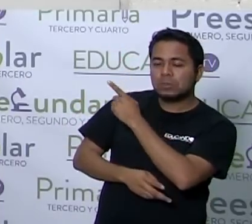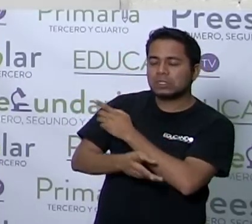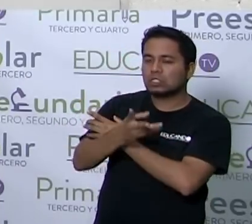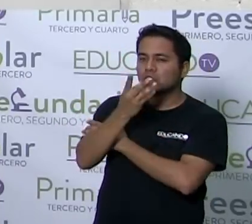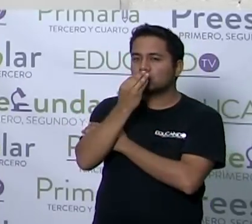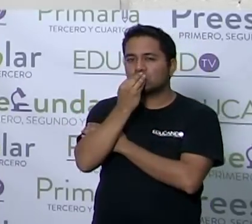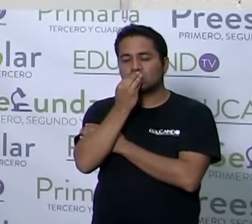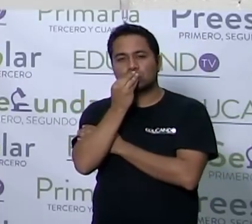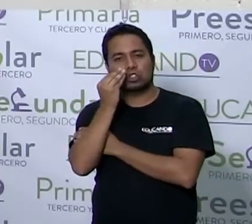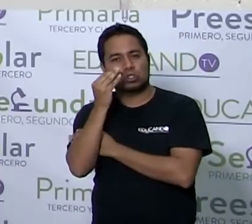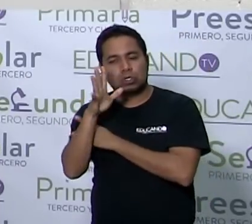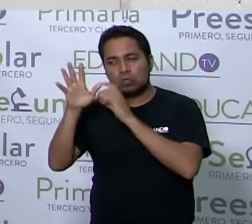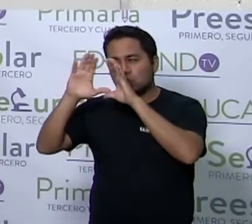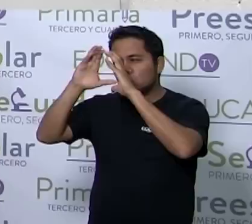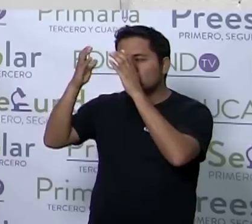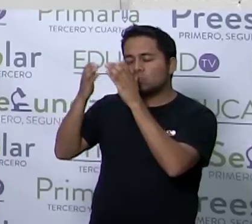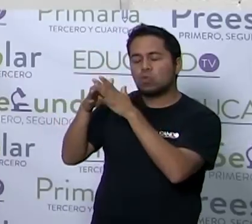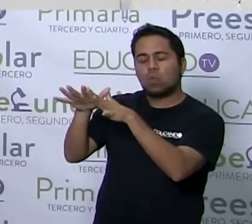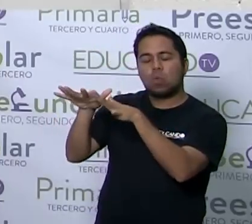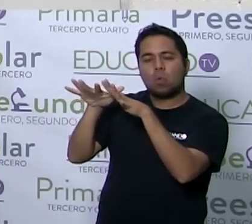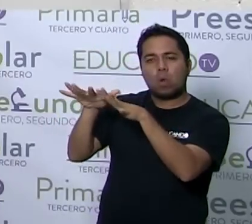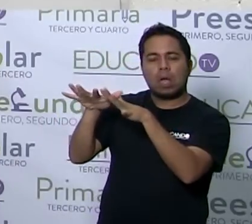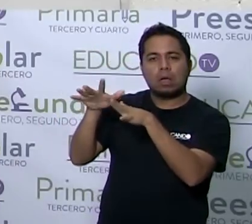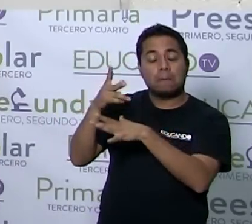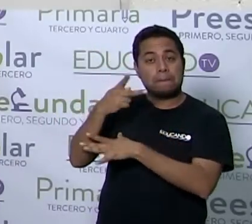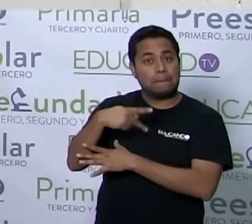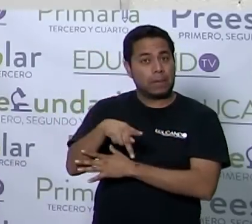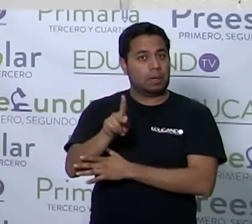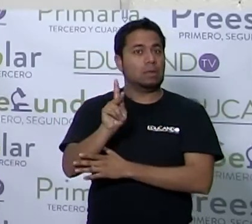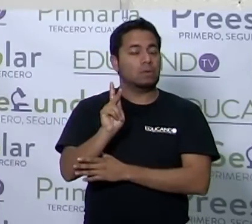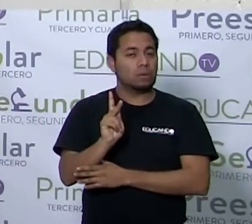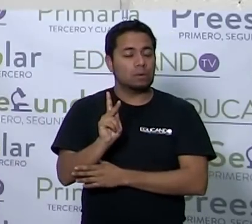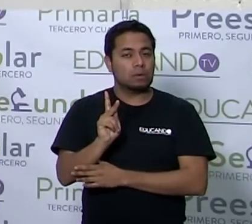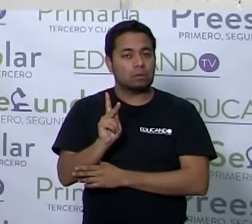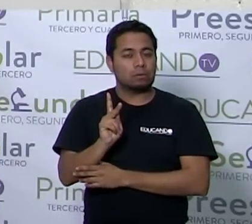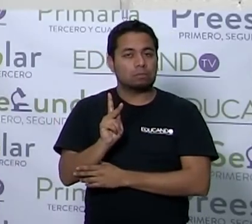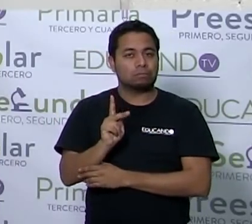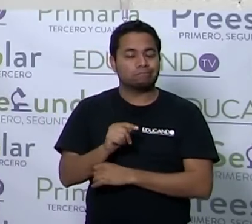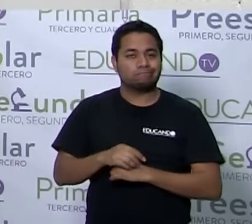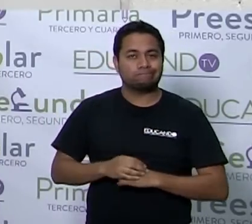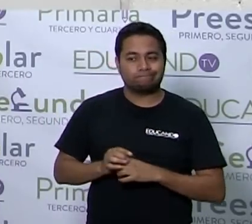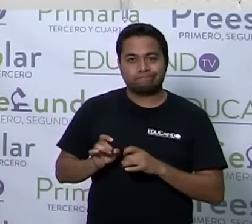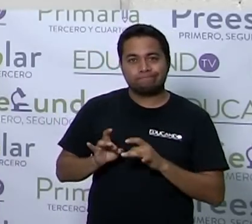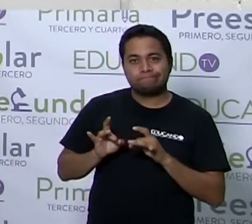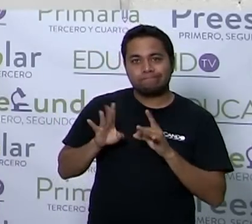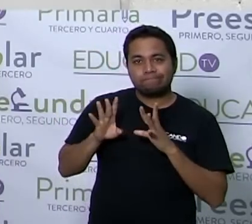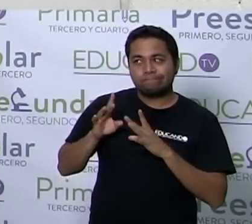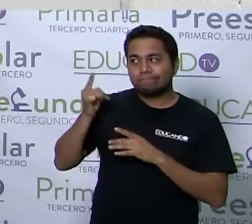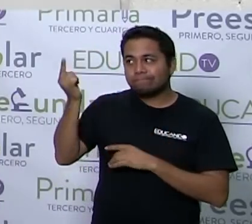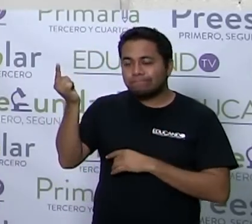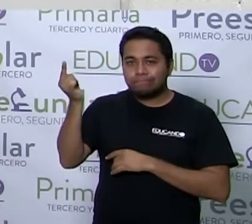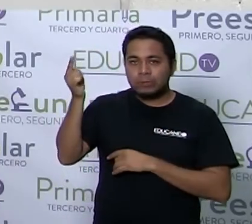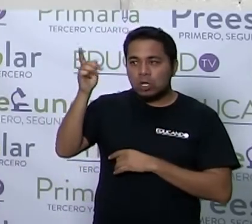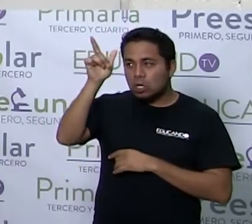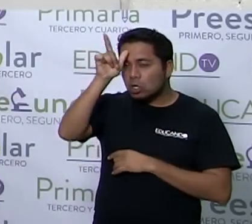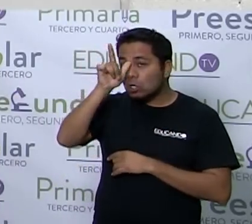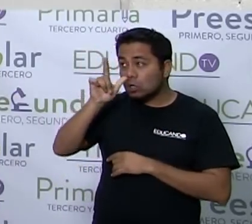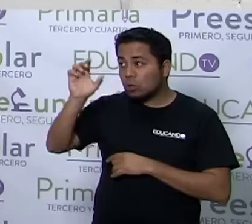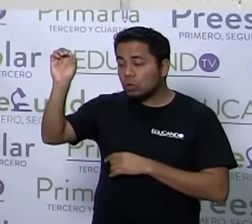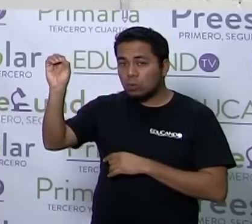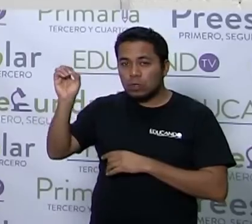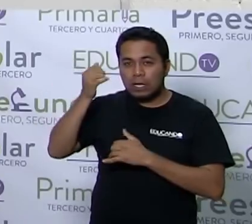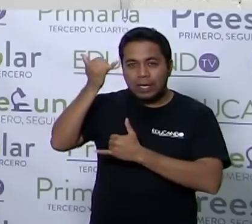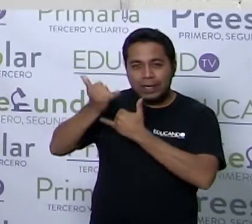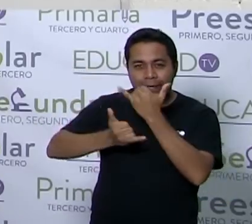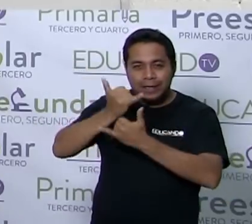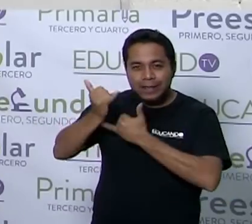estupenda, pura y perfecta. Sin embargo, una vez se puso a jugar mucho, que